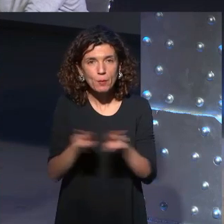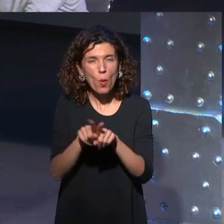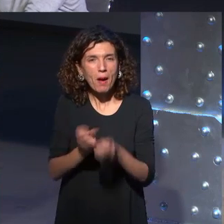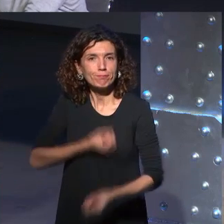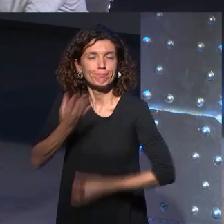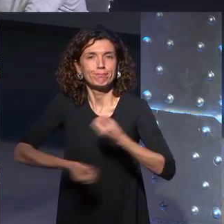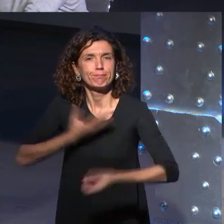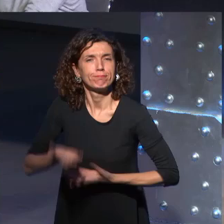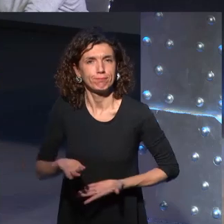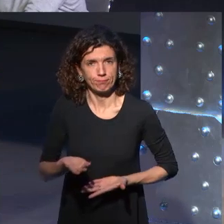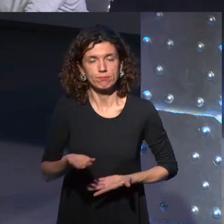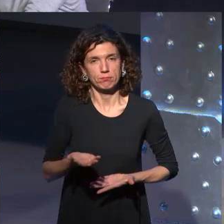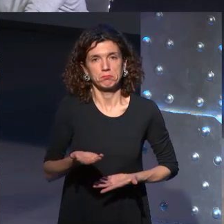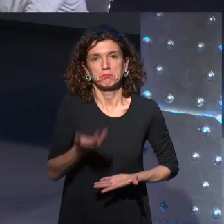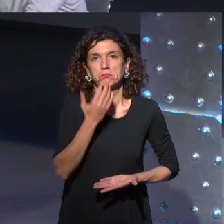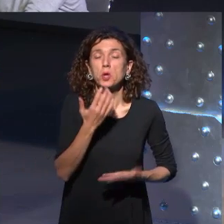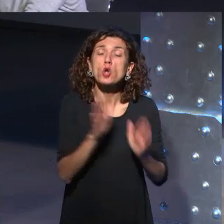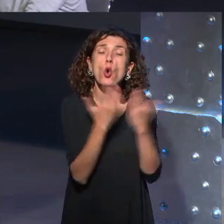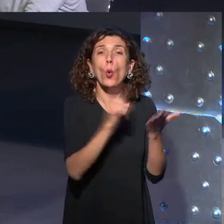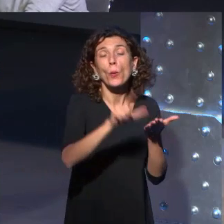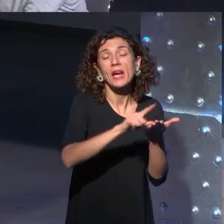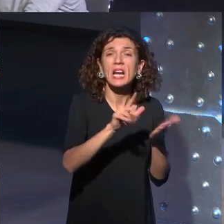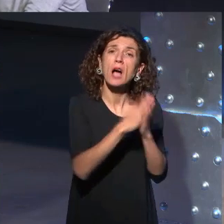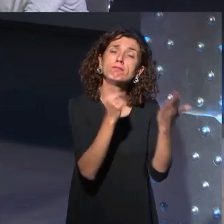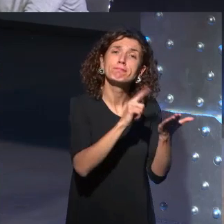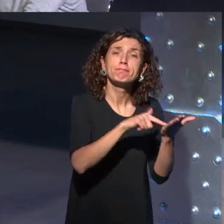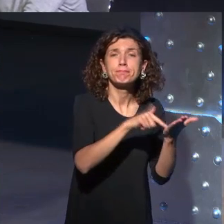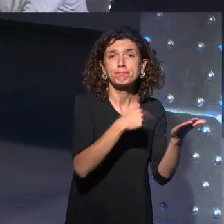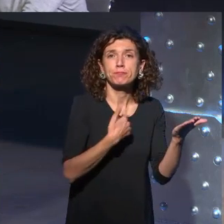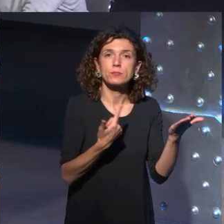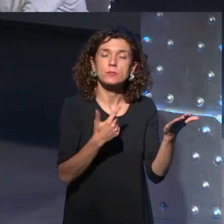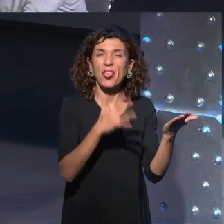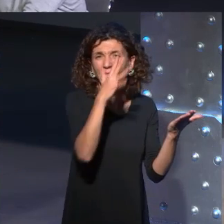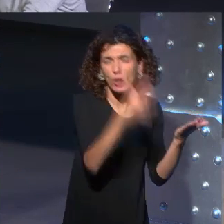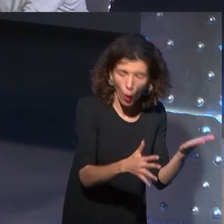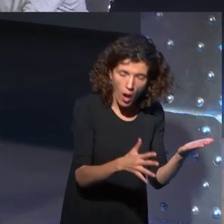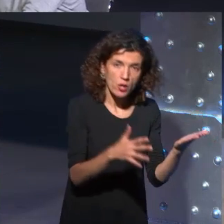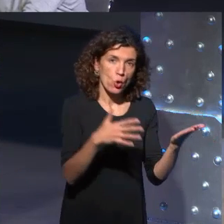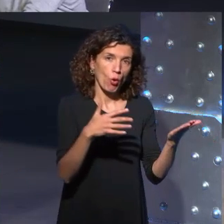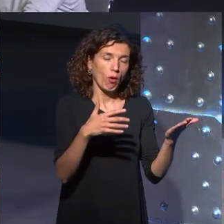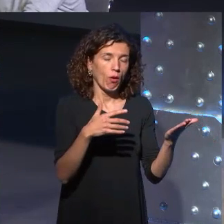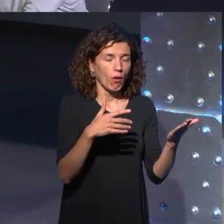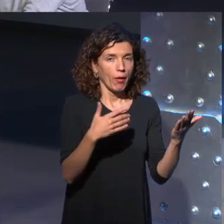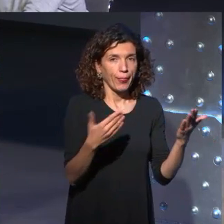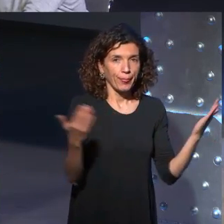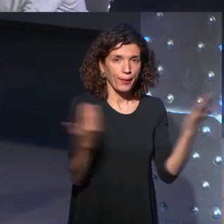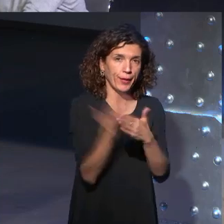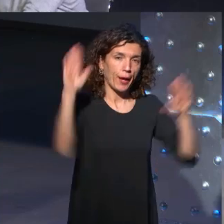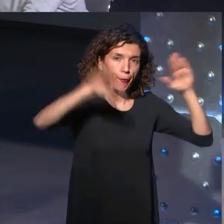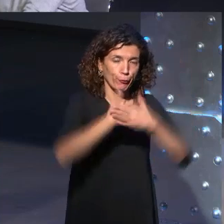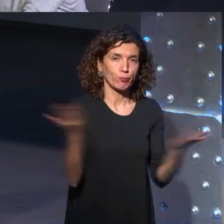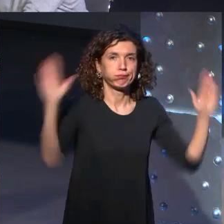espontánea que escribir una novela, ¿no? Escribir una novela necesita 5 años, día y noche ahí